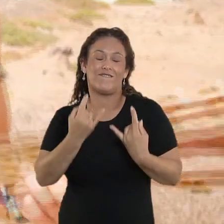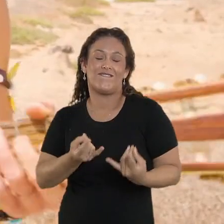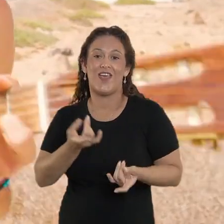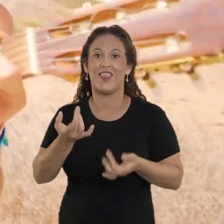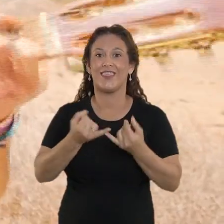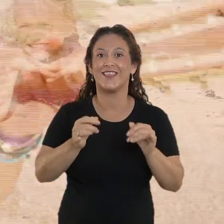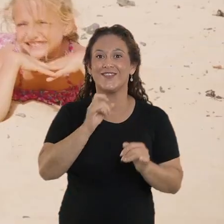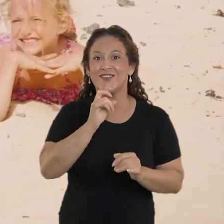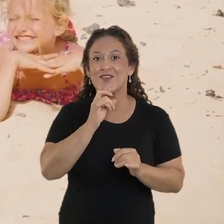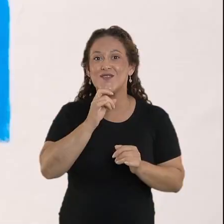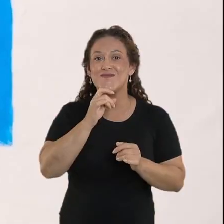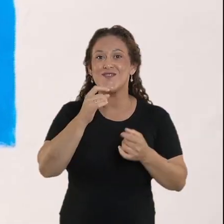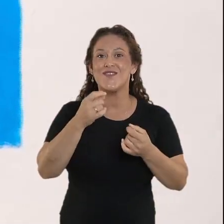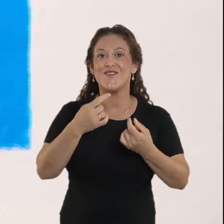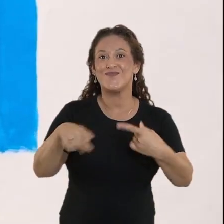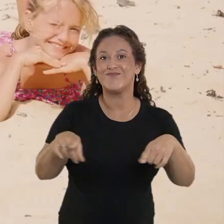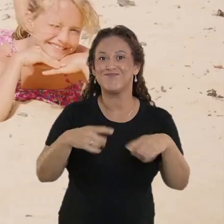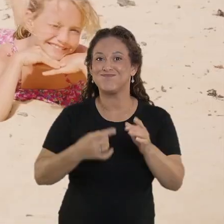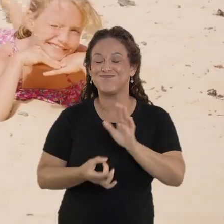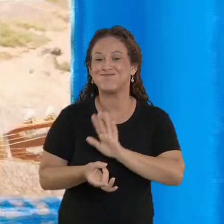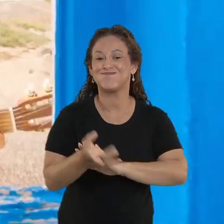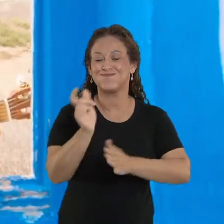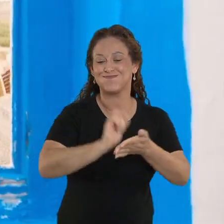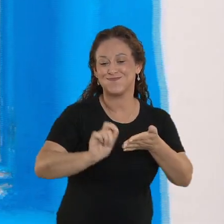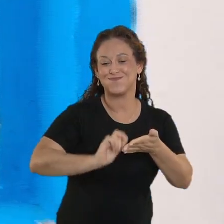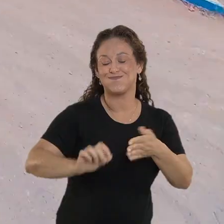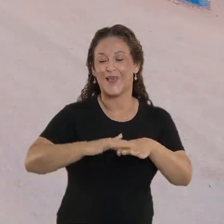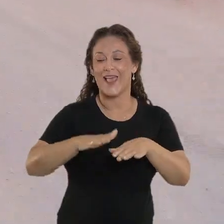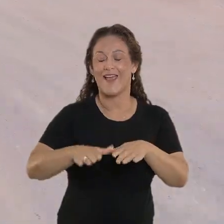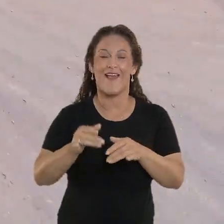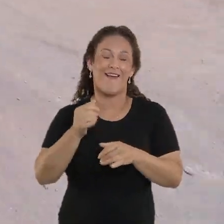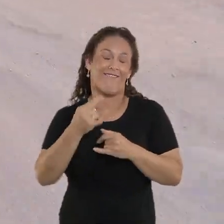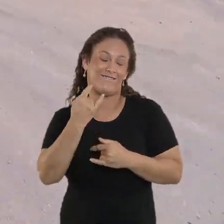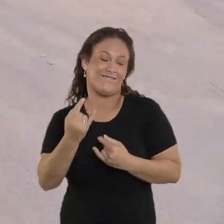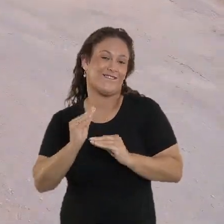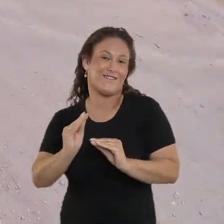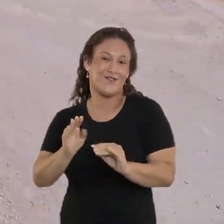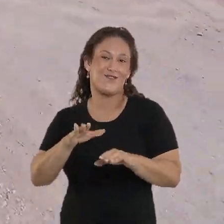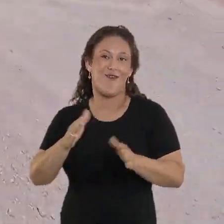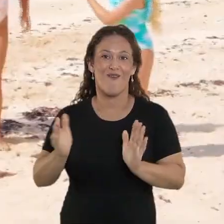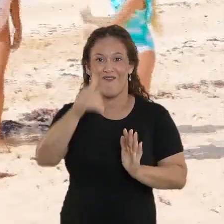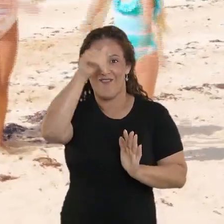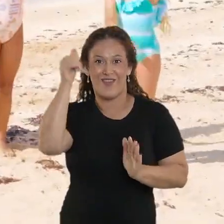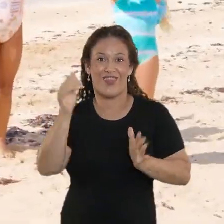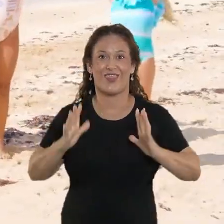life. ¿Y cómo se celebra eso? Componiendo una buena rumbita pa' su niñita y pa' las vacaciones,